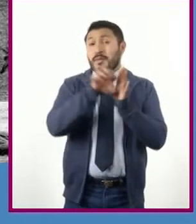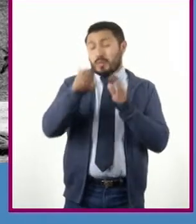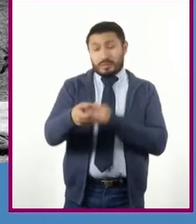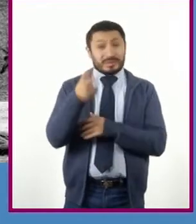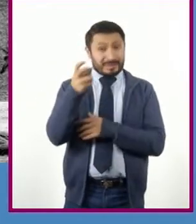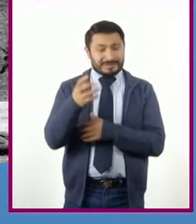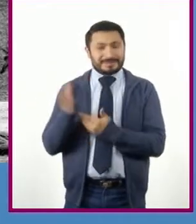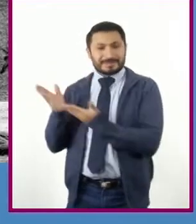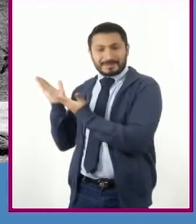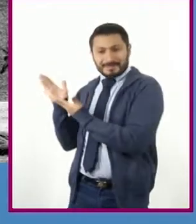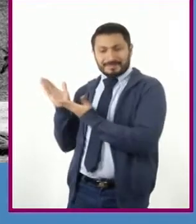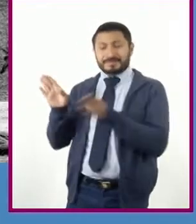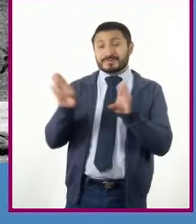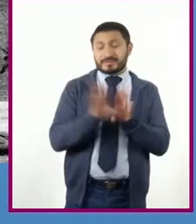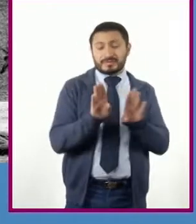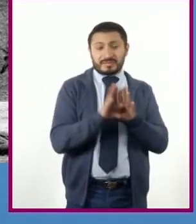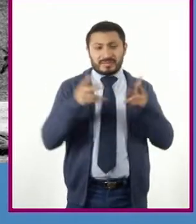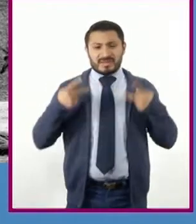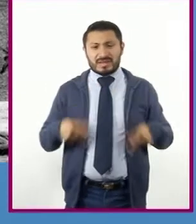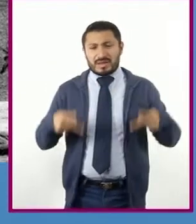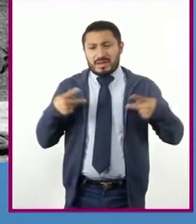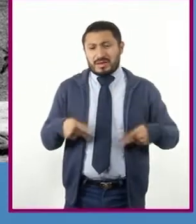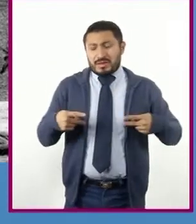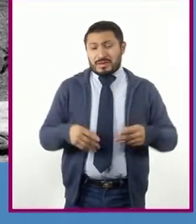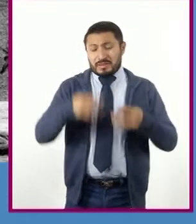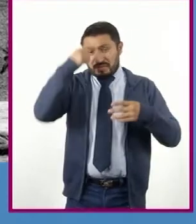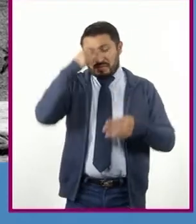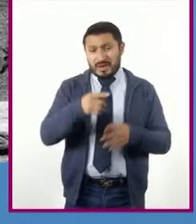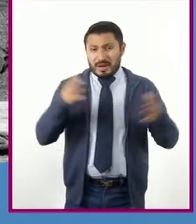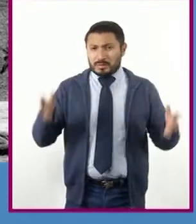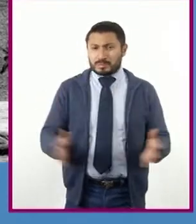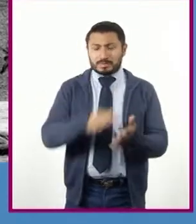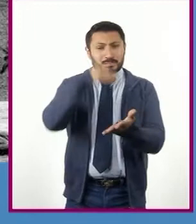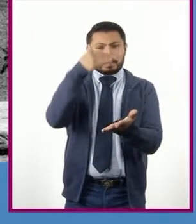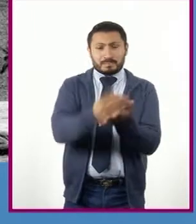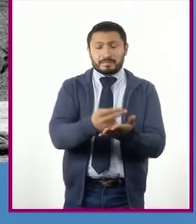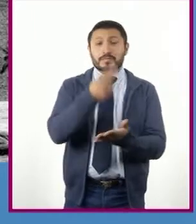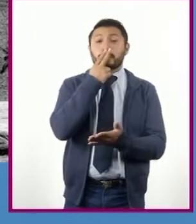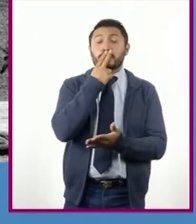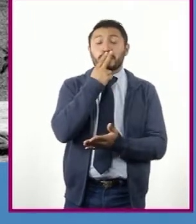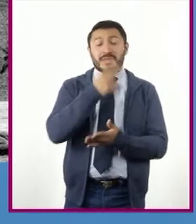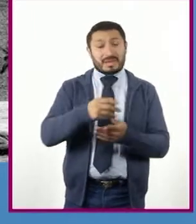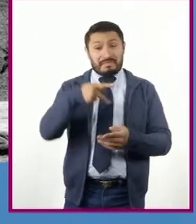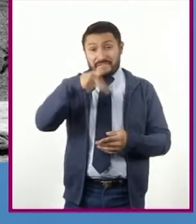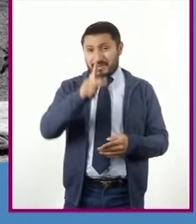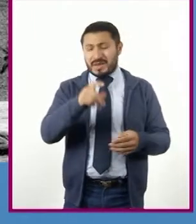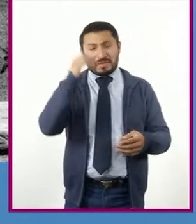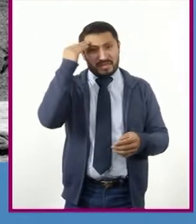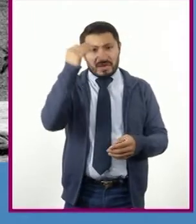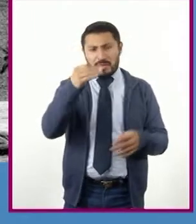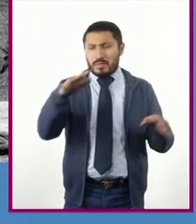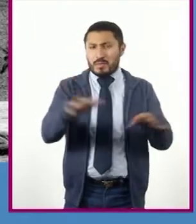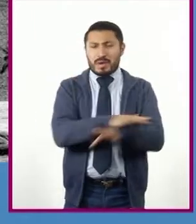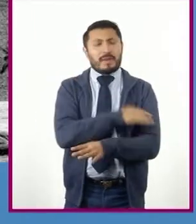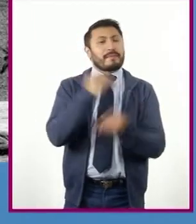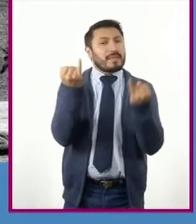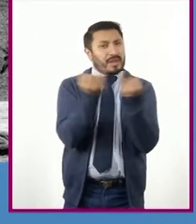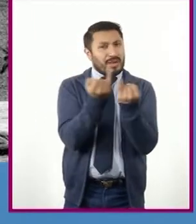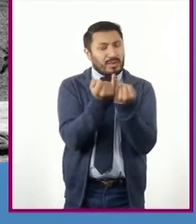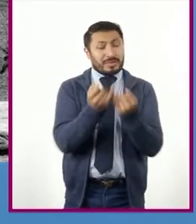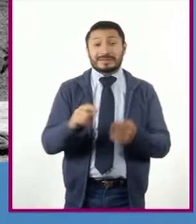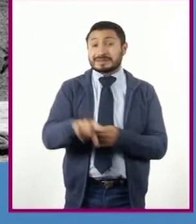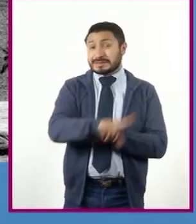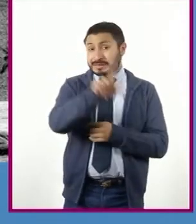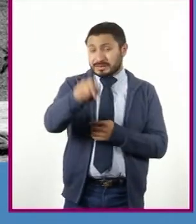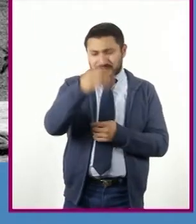como una forma de detener el avance del nazifascismo. Pero la ética también evoluciona. Después de un